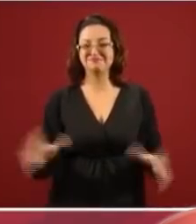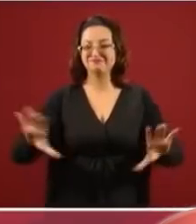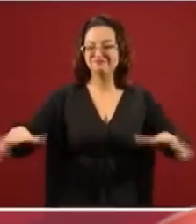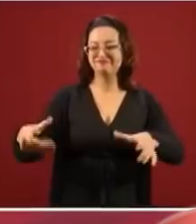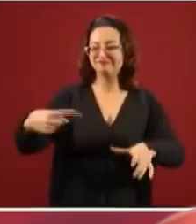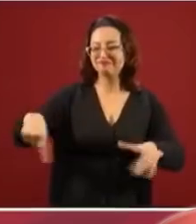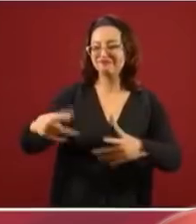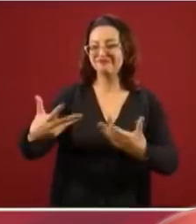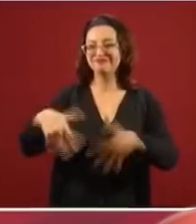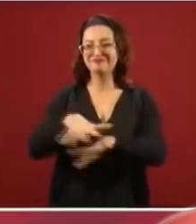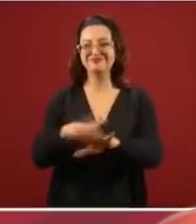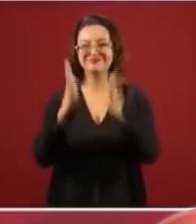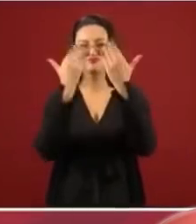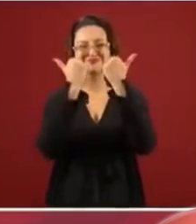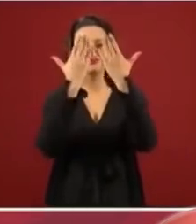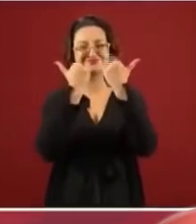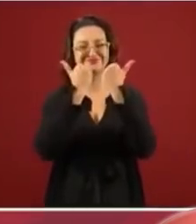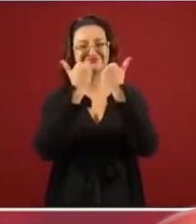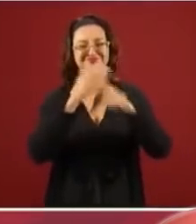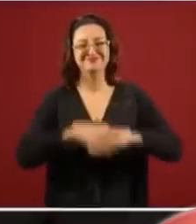colectiva,